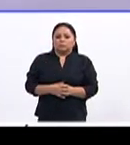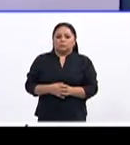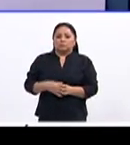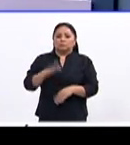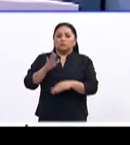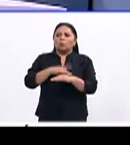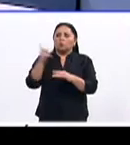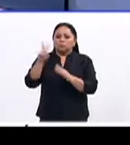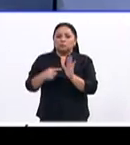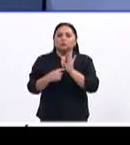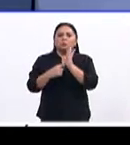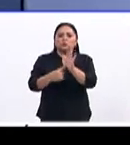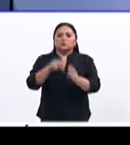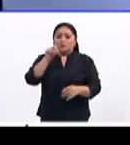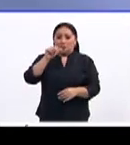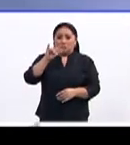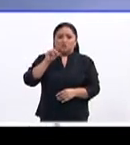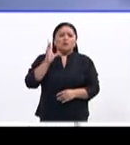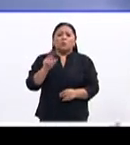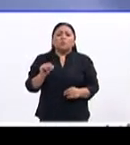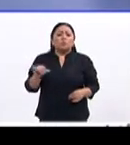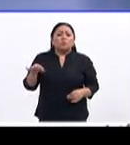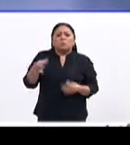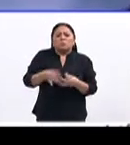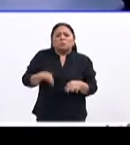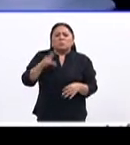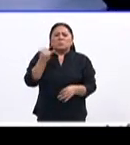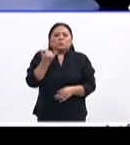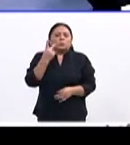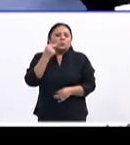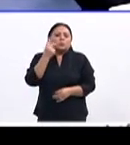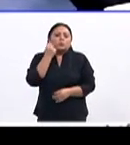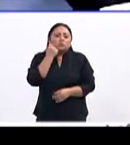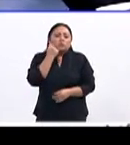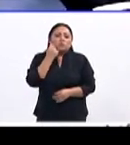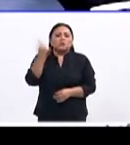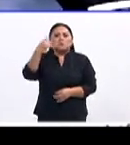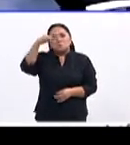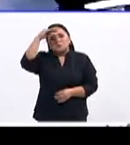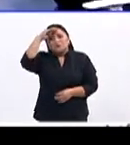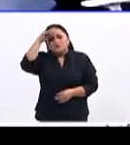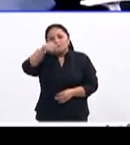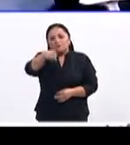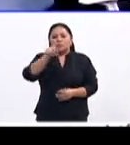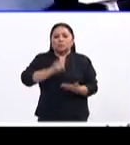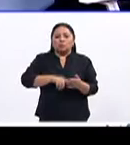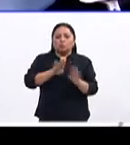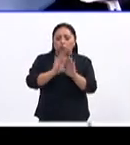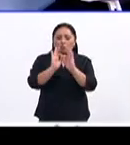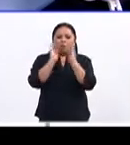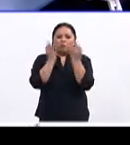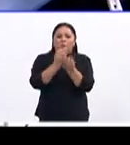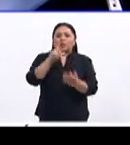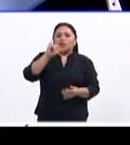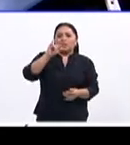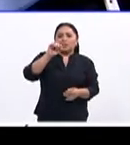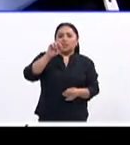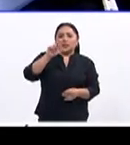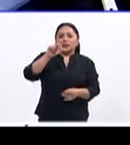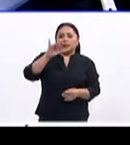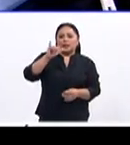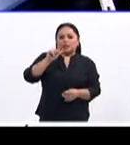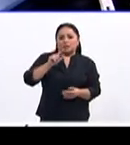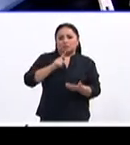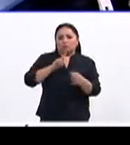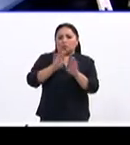nos demuestra que a David ya no le importa, y desde hace tiempo no le importa, qué pienses de la forma literaria en la que